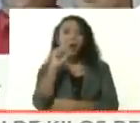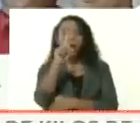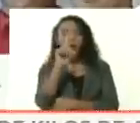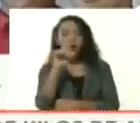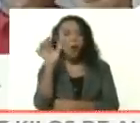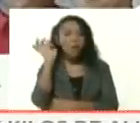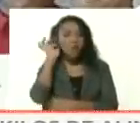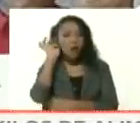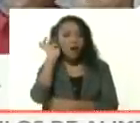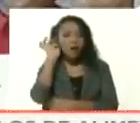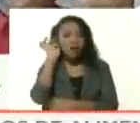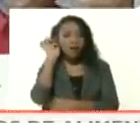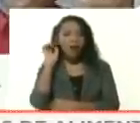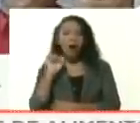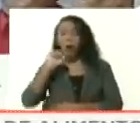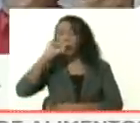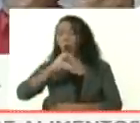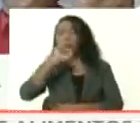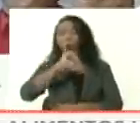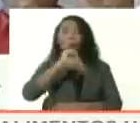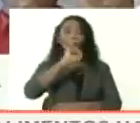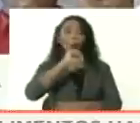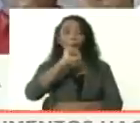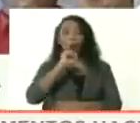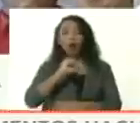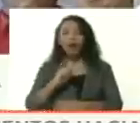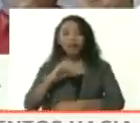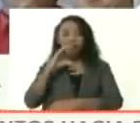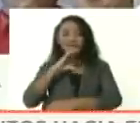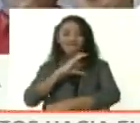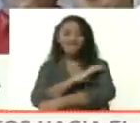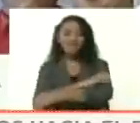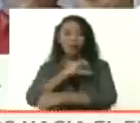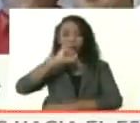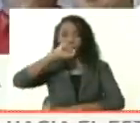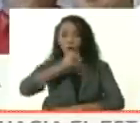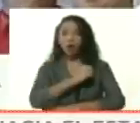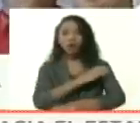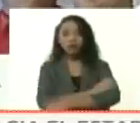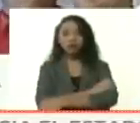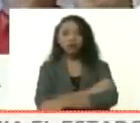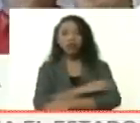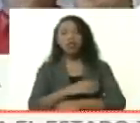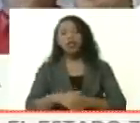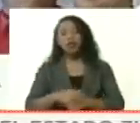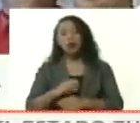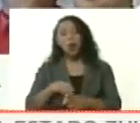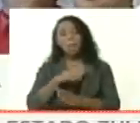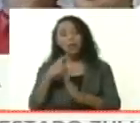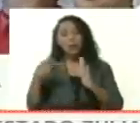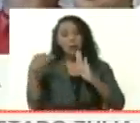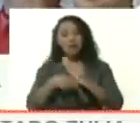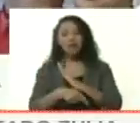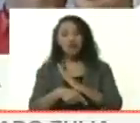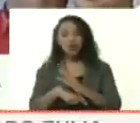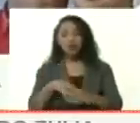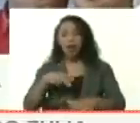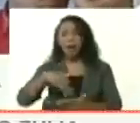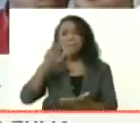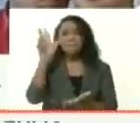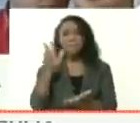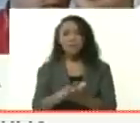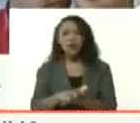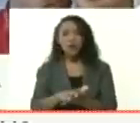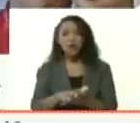fanática de la extrema derecha gobernando un país y acaba de aprobar un decreto